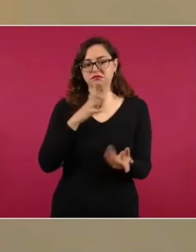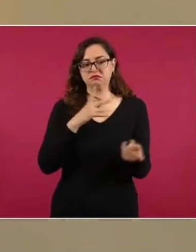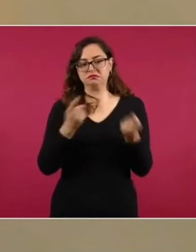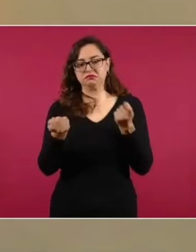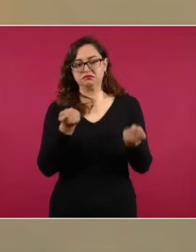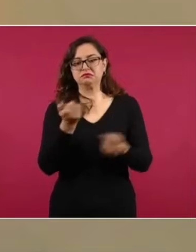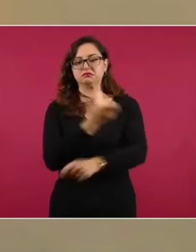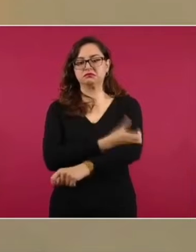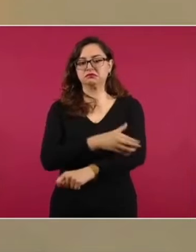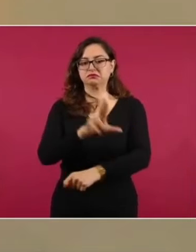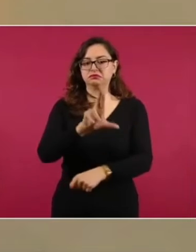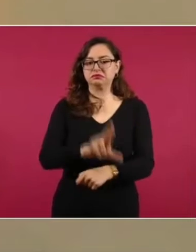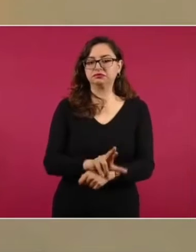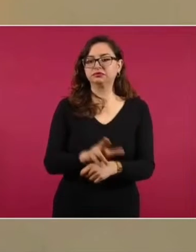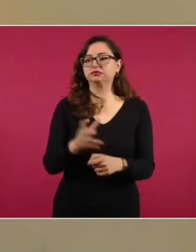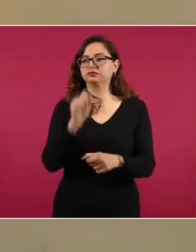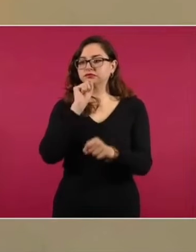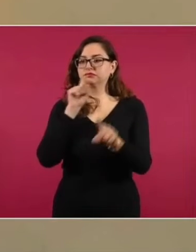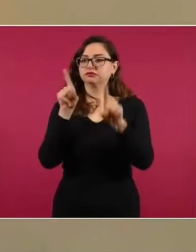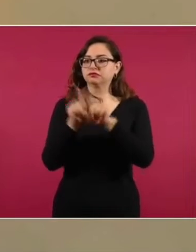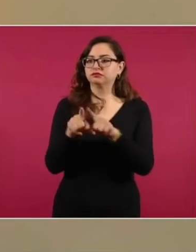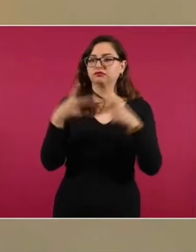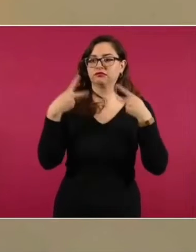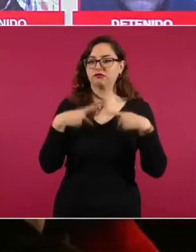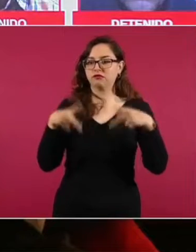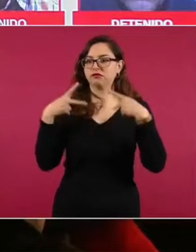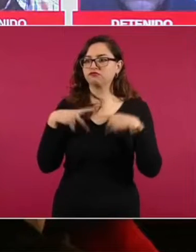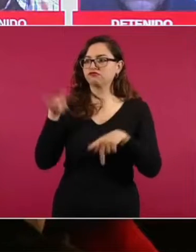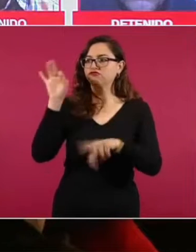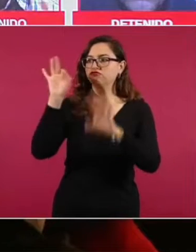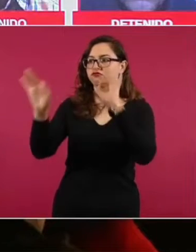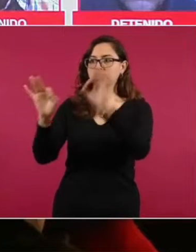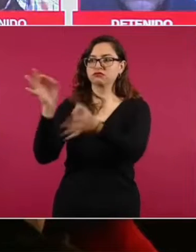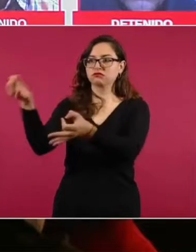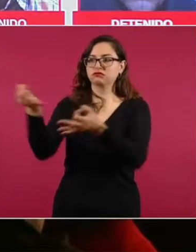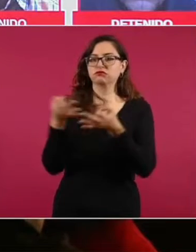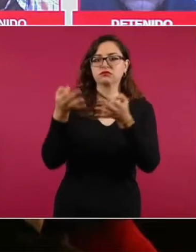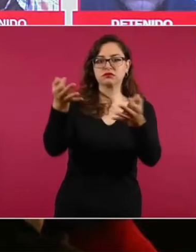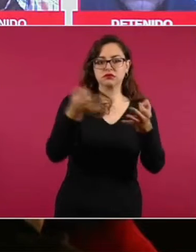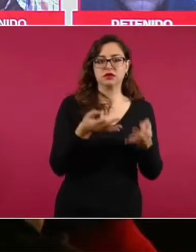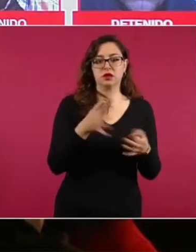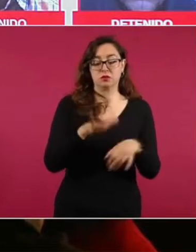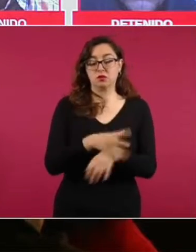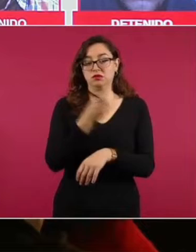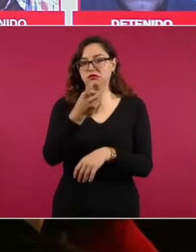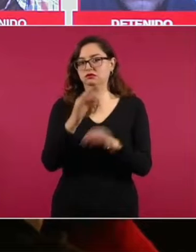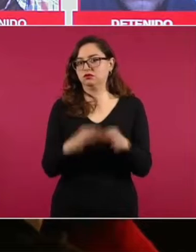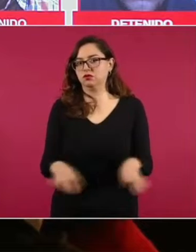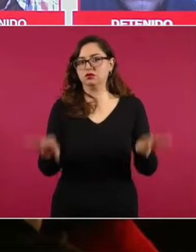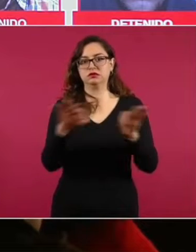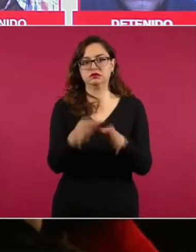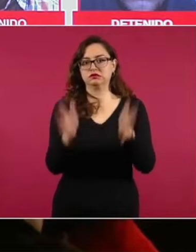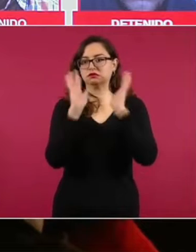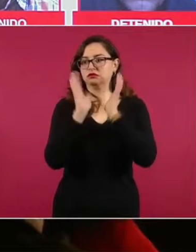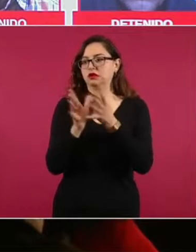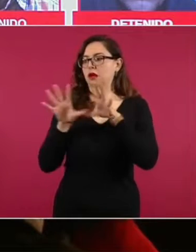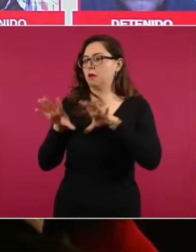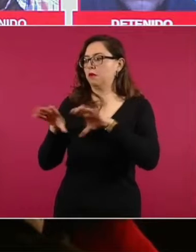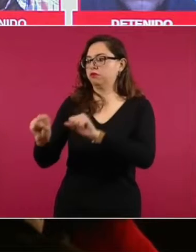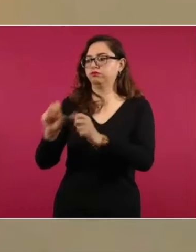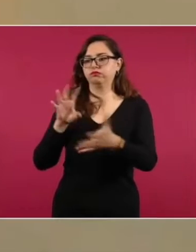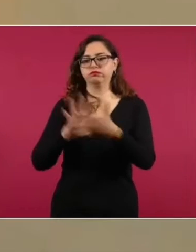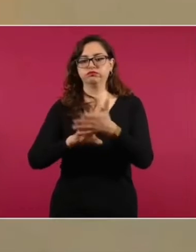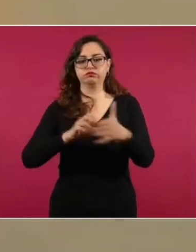nuevos integrantes de células operativas en diferentes estados. Ya fueron puestos a disposición de la